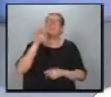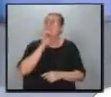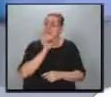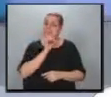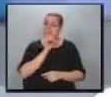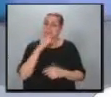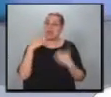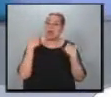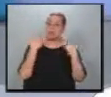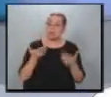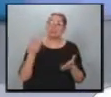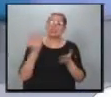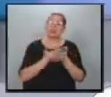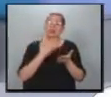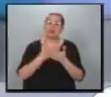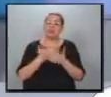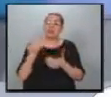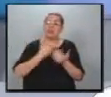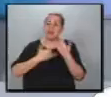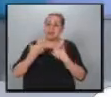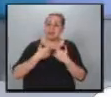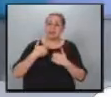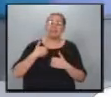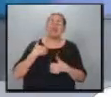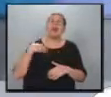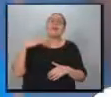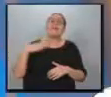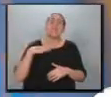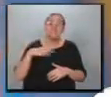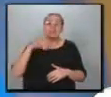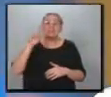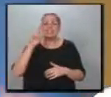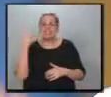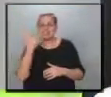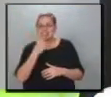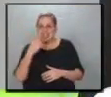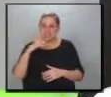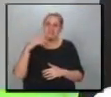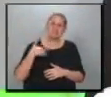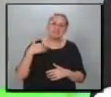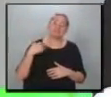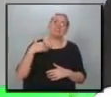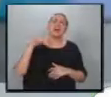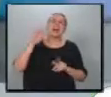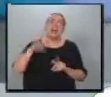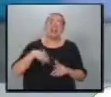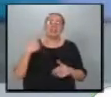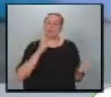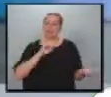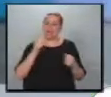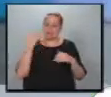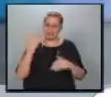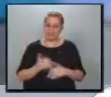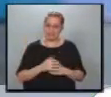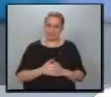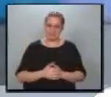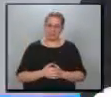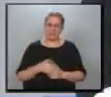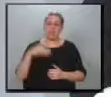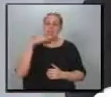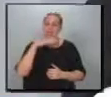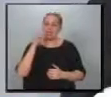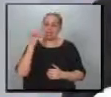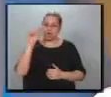que aprovecha el productor para decir, me quedan 30 segundos, quedan 20 segundos. Un silencio cargado de tensión, ¿no? Que para mí este es más caro. Que venga por